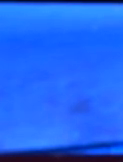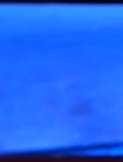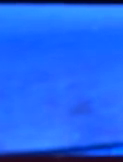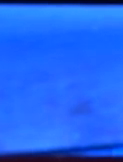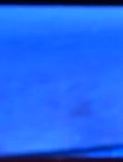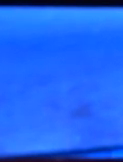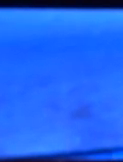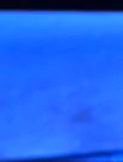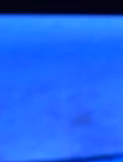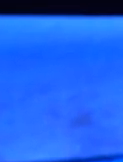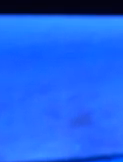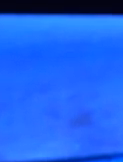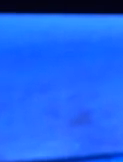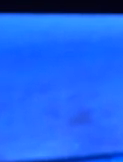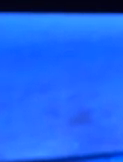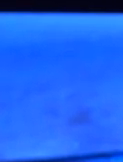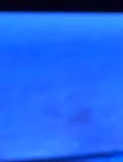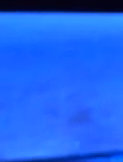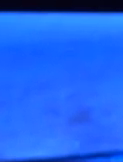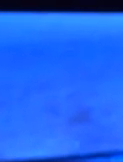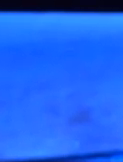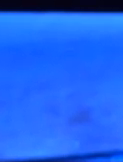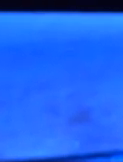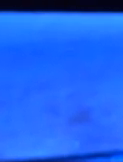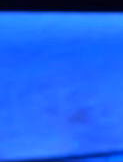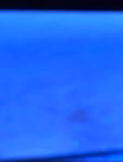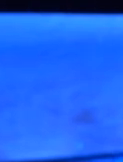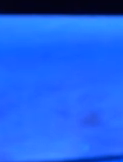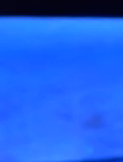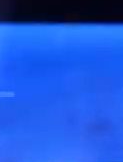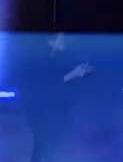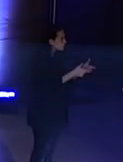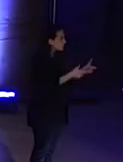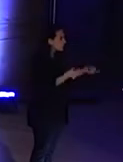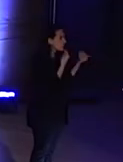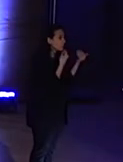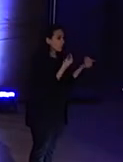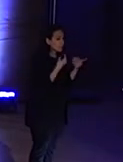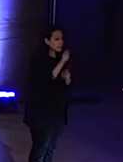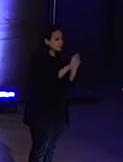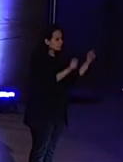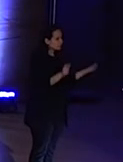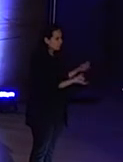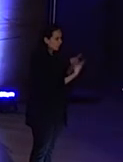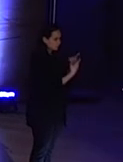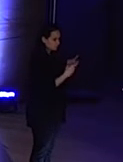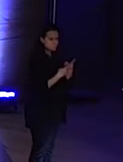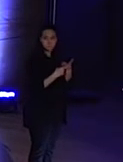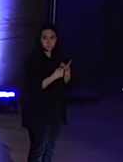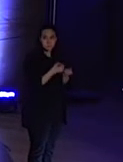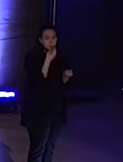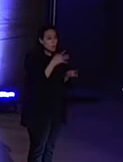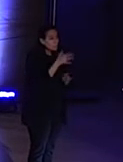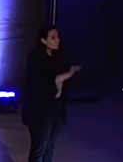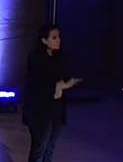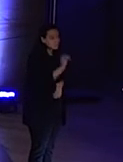proyecto propio, sino como un proyecto colaborativo que va creciendo día a día gracias a las personas que acuden. Y bueno, y ahora cedo